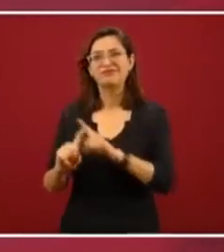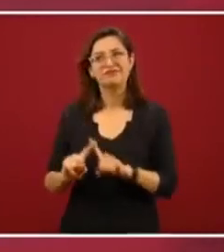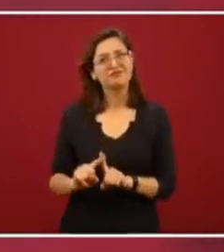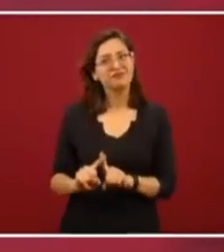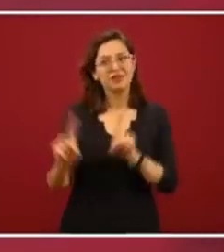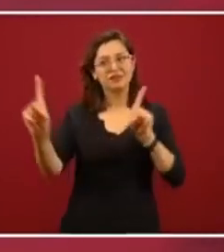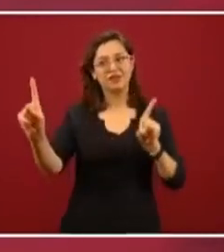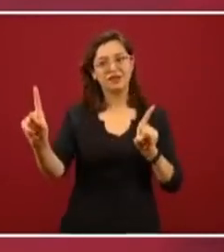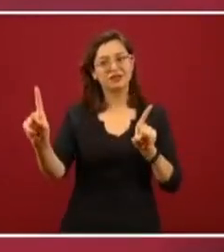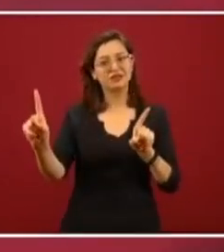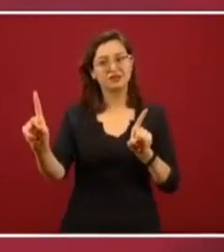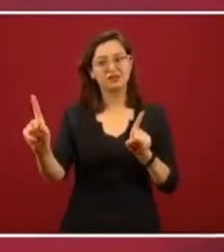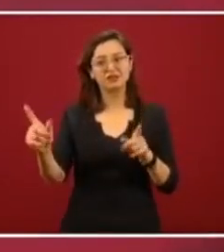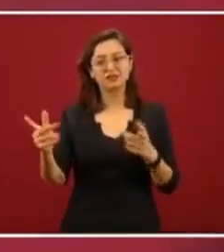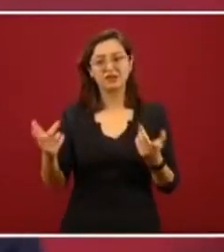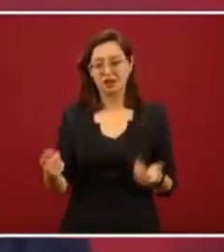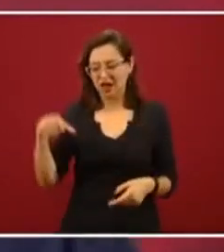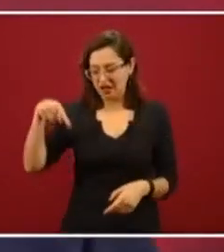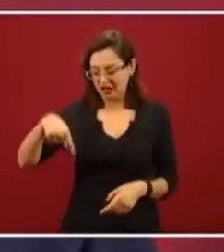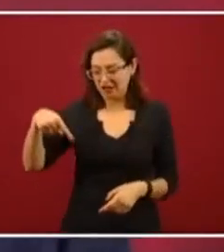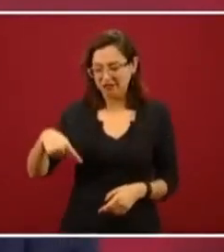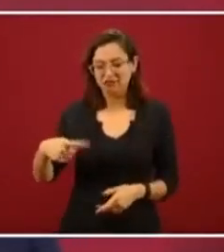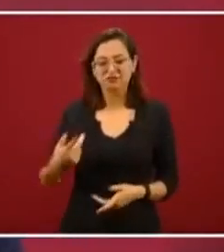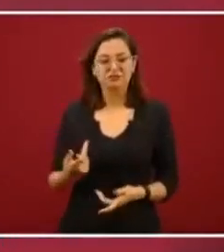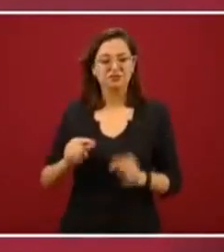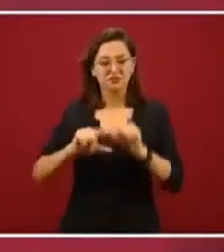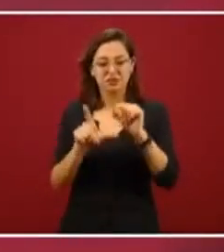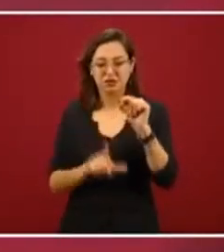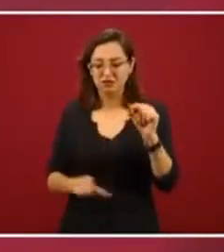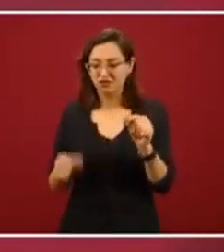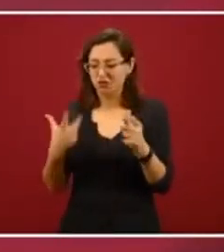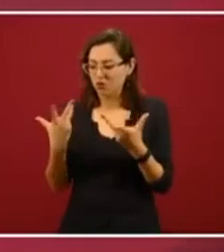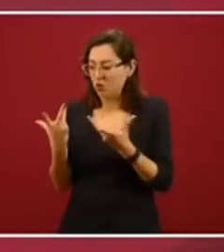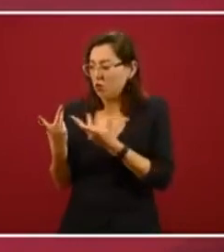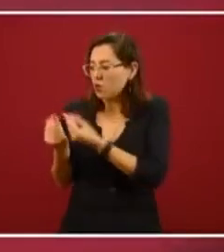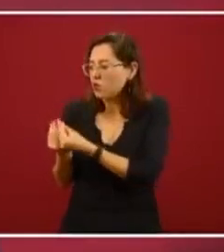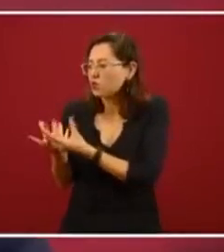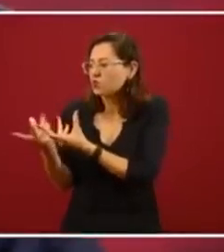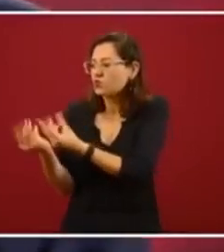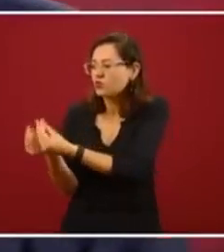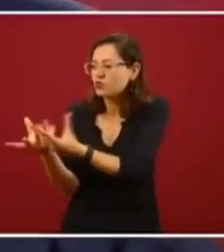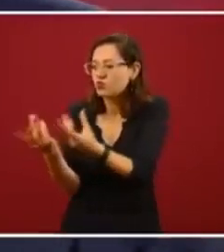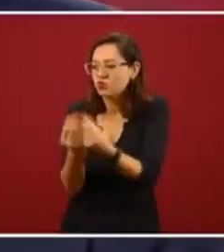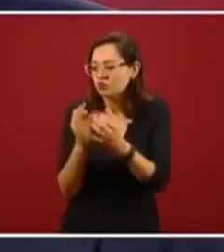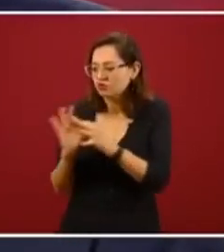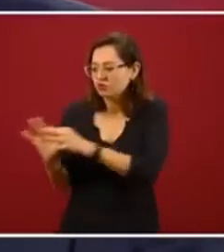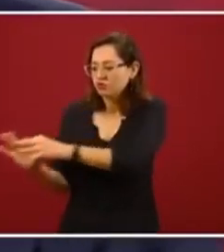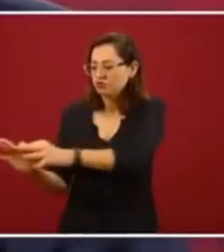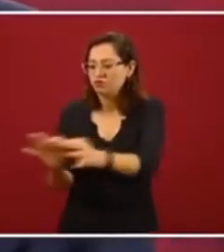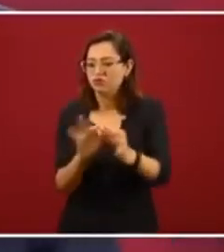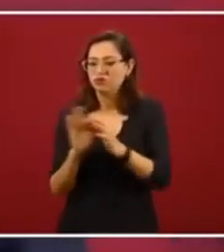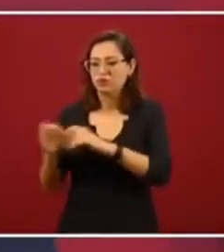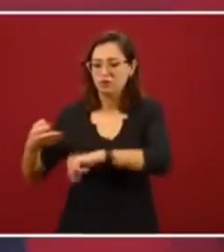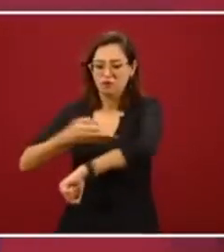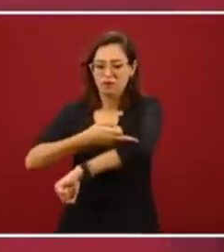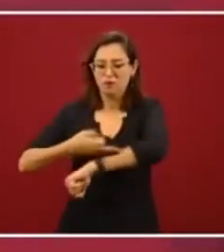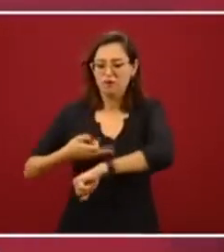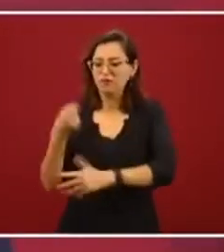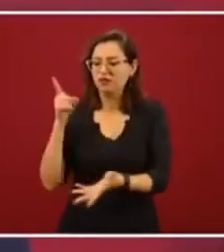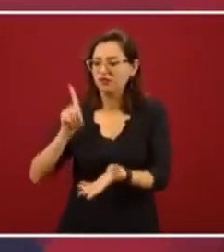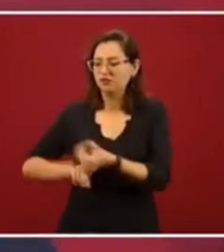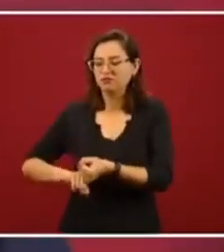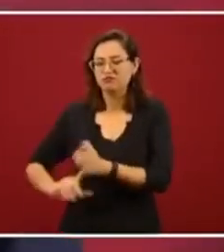nosotros vivimos en comunión y practicamos en nuestras familias